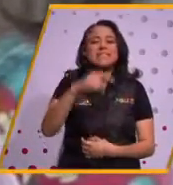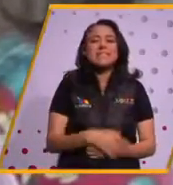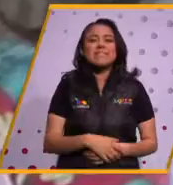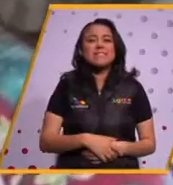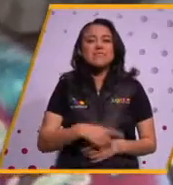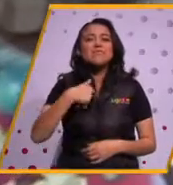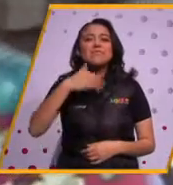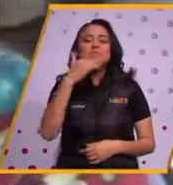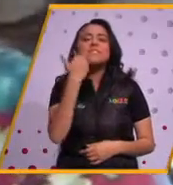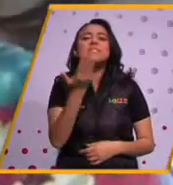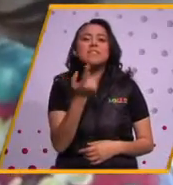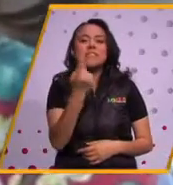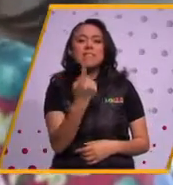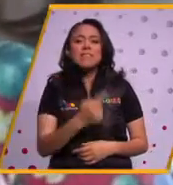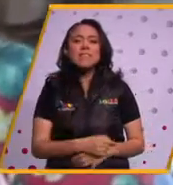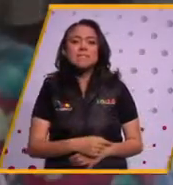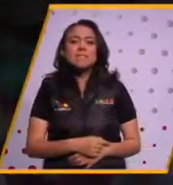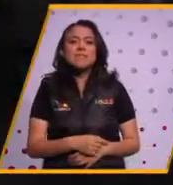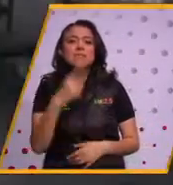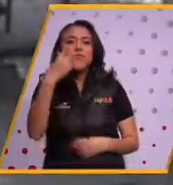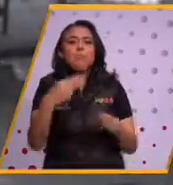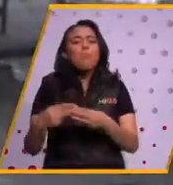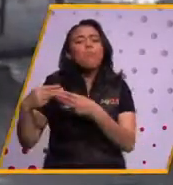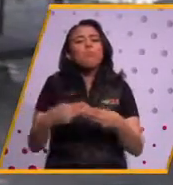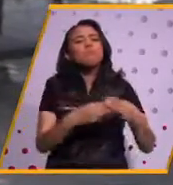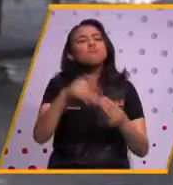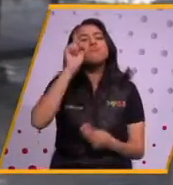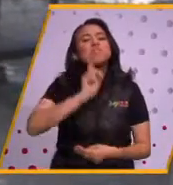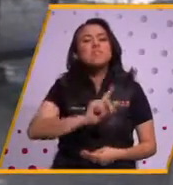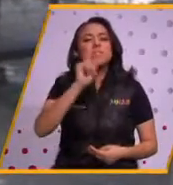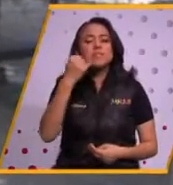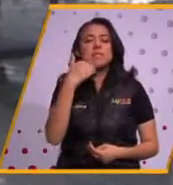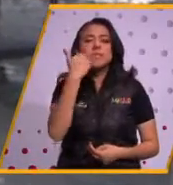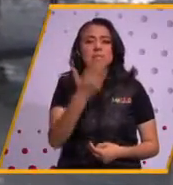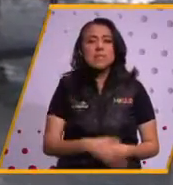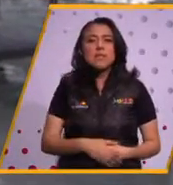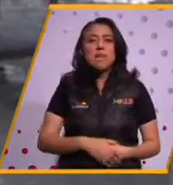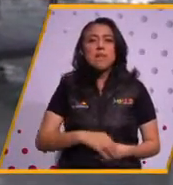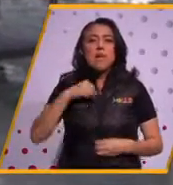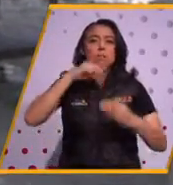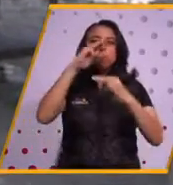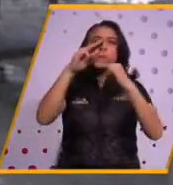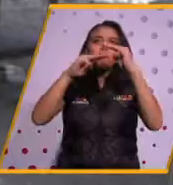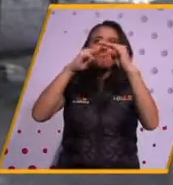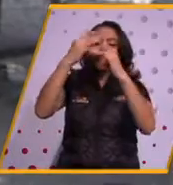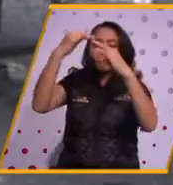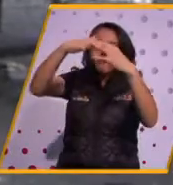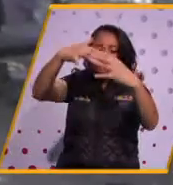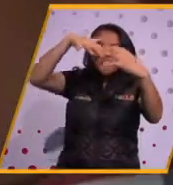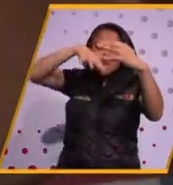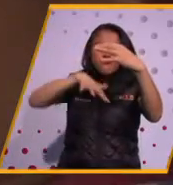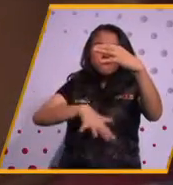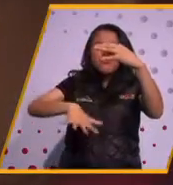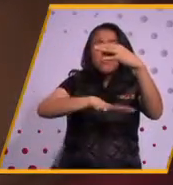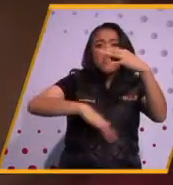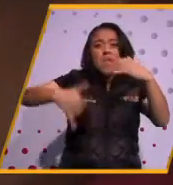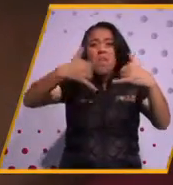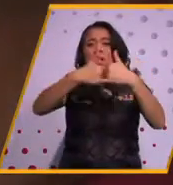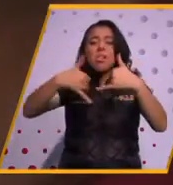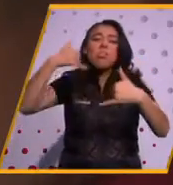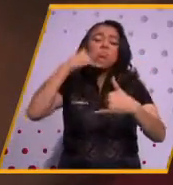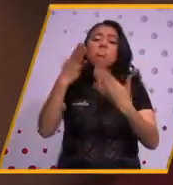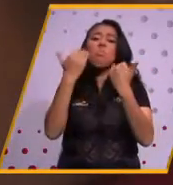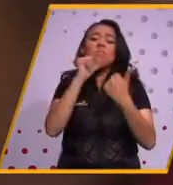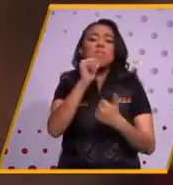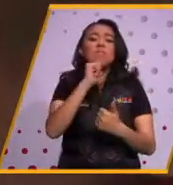que quieres que te traigan? Muñeca. Al ser una zona inmersa en cerros e incomunicada de la zona urbana, las mamás